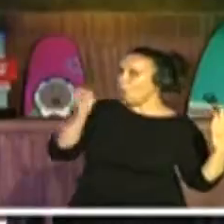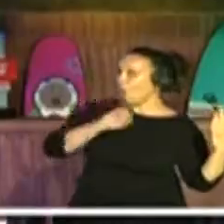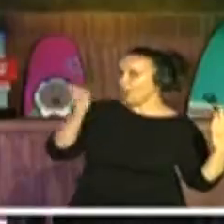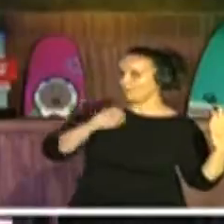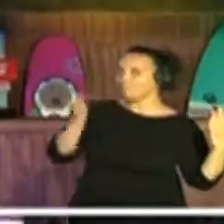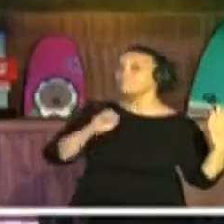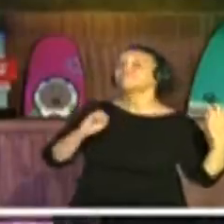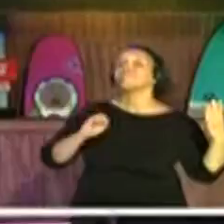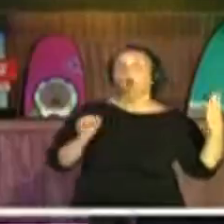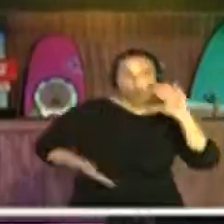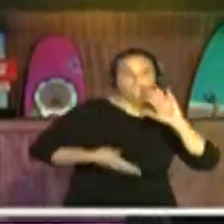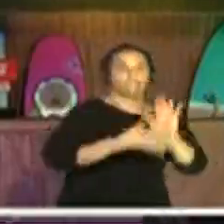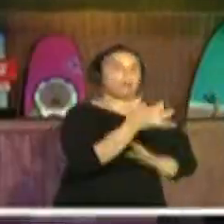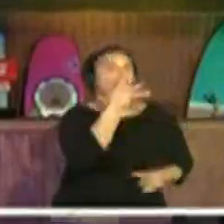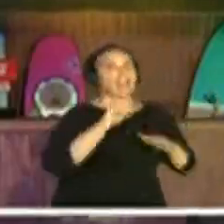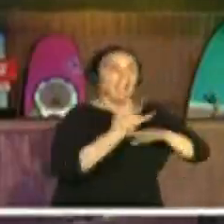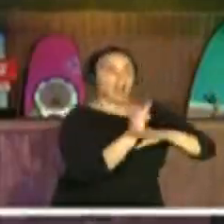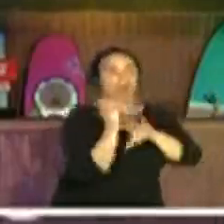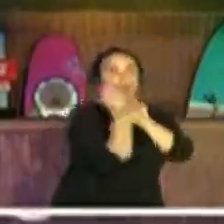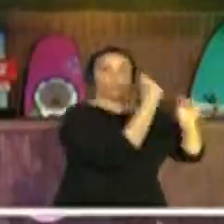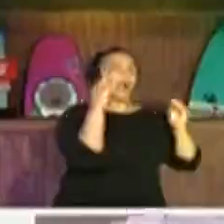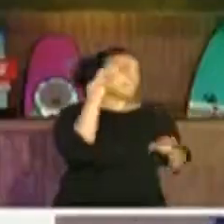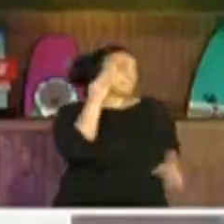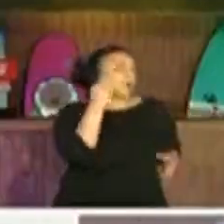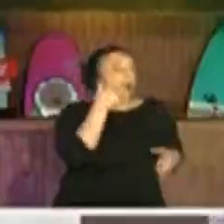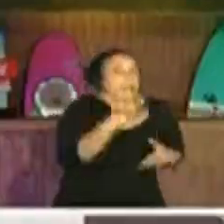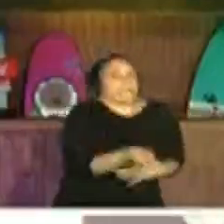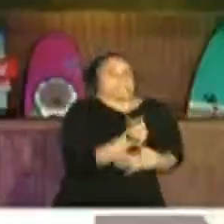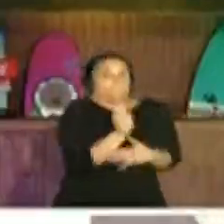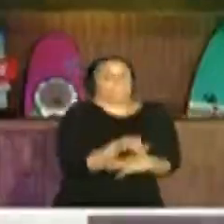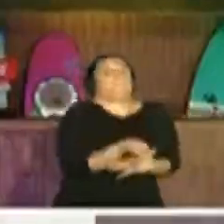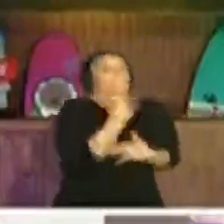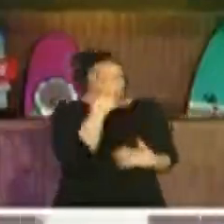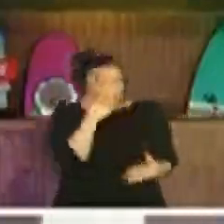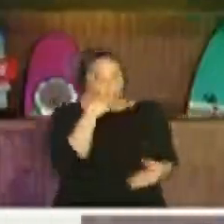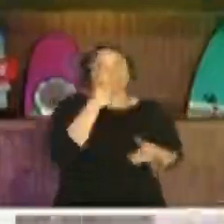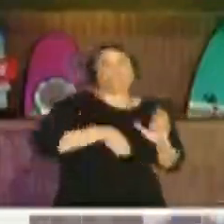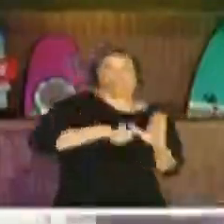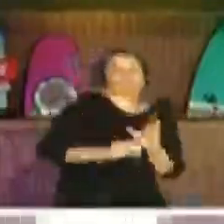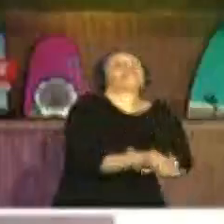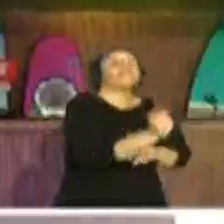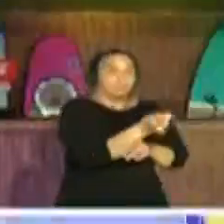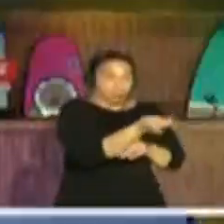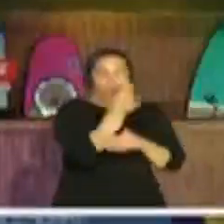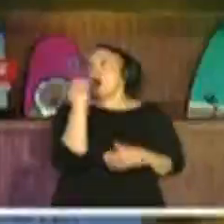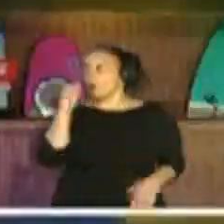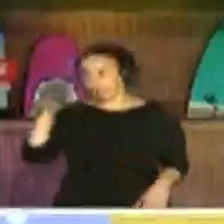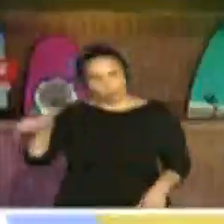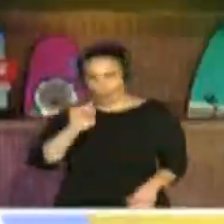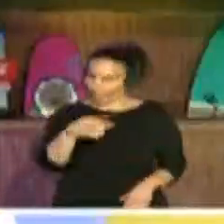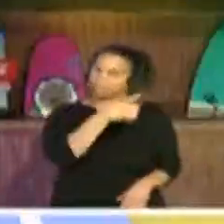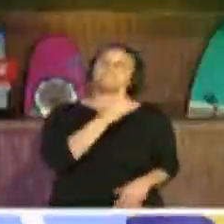Corro pa'l caracol que está lleno de pibona. A ver si. Tiki, tiki, tiki, tiki, tiki. No lo hago. Tiki, tiki, tiki, tiki,